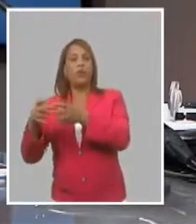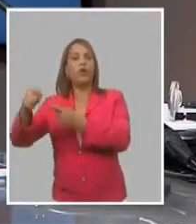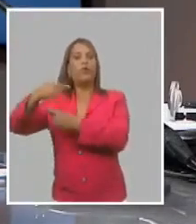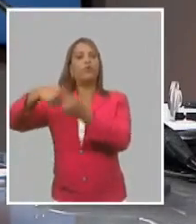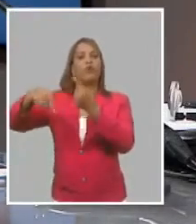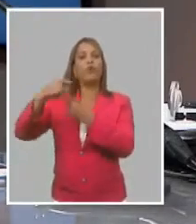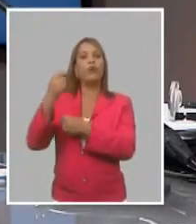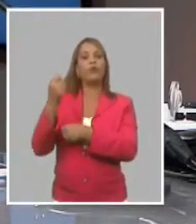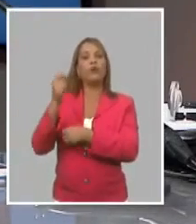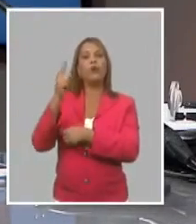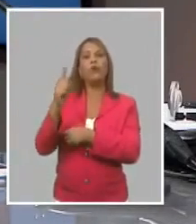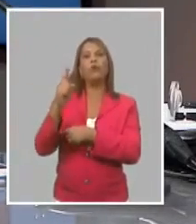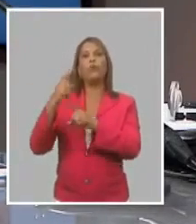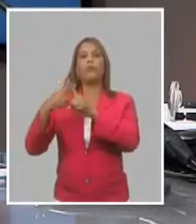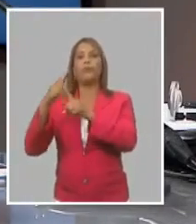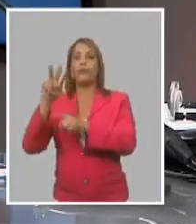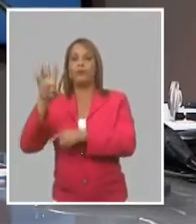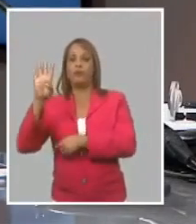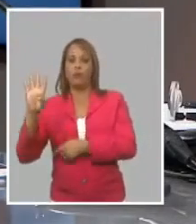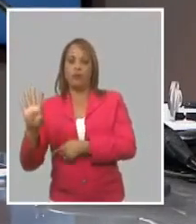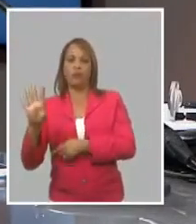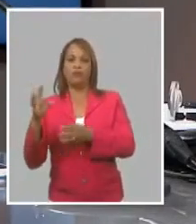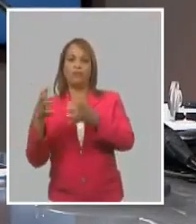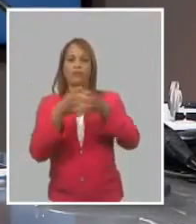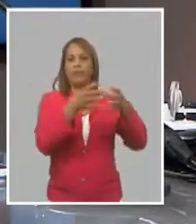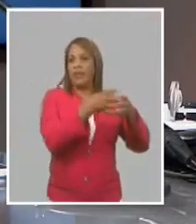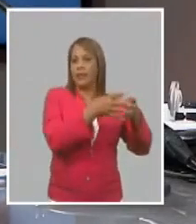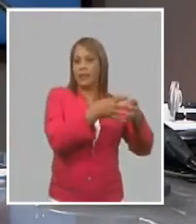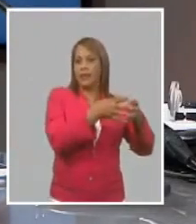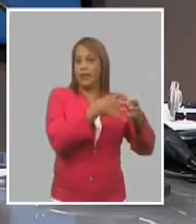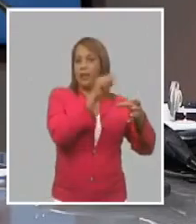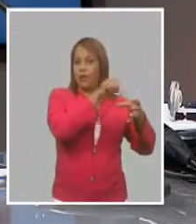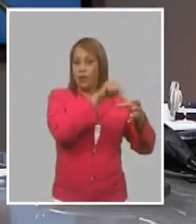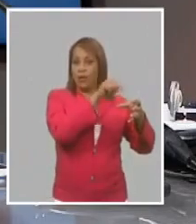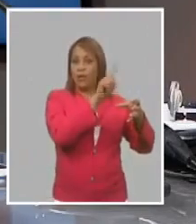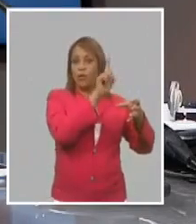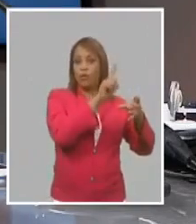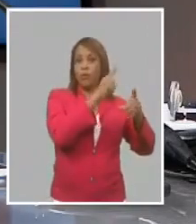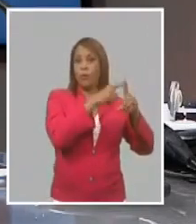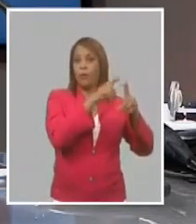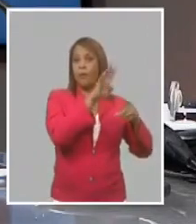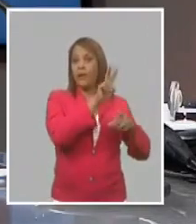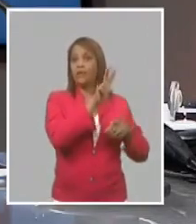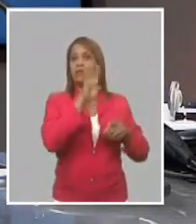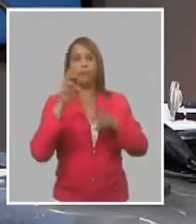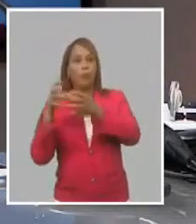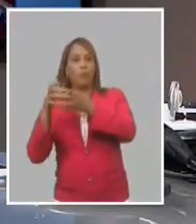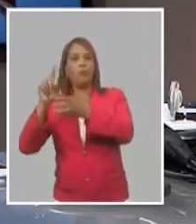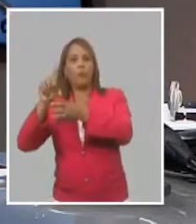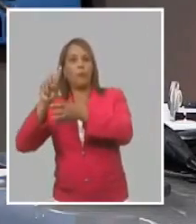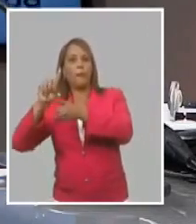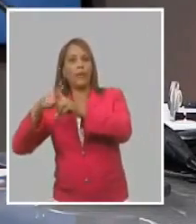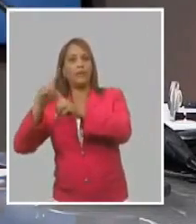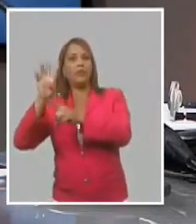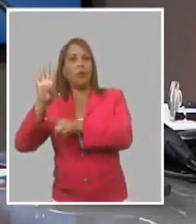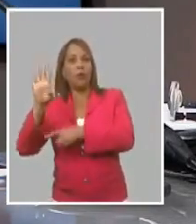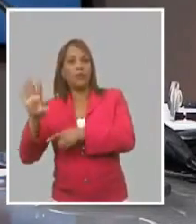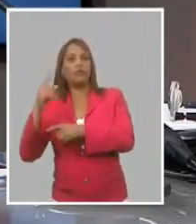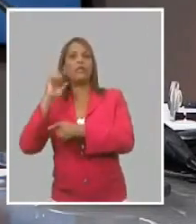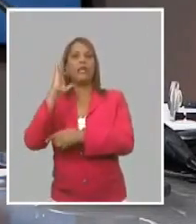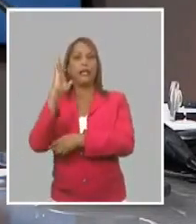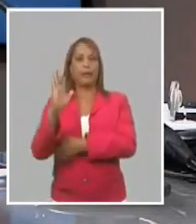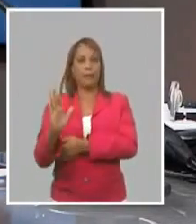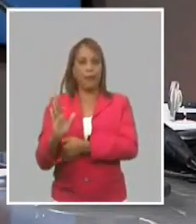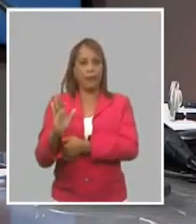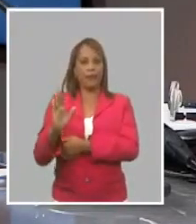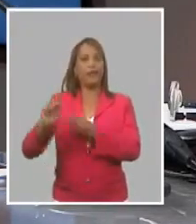circuito monetario 1 por 24. Los que están en el circuito monetario de 1 por 24 se les respeta el valor del